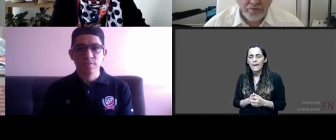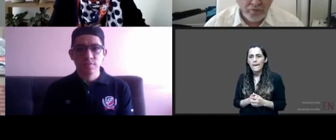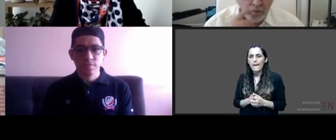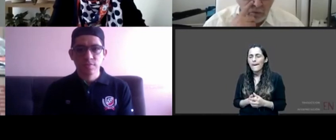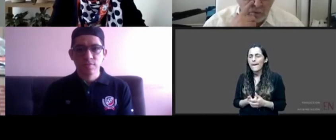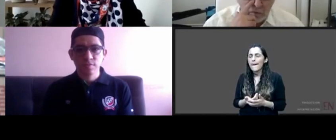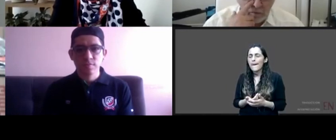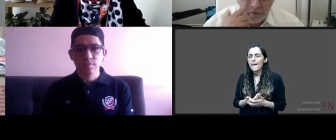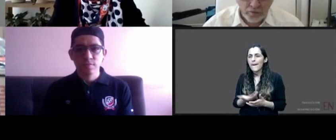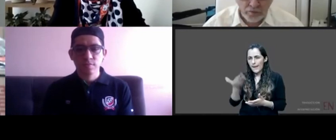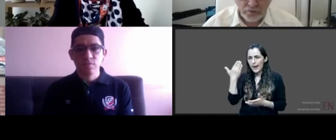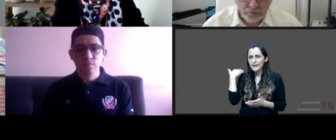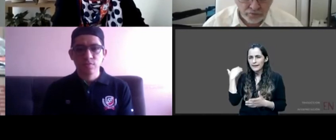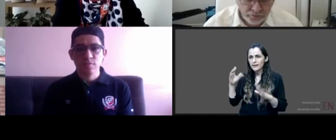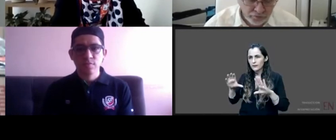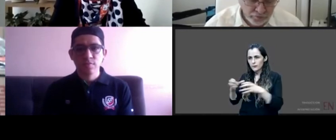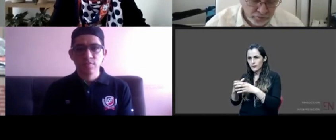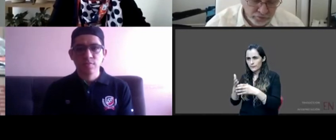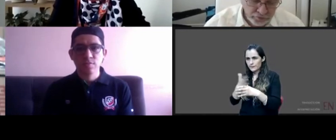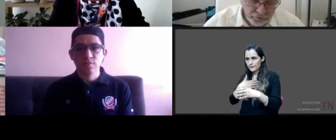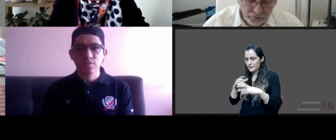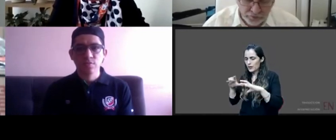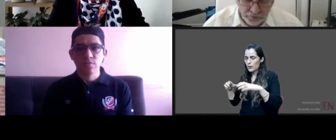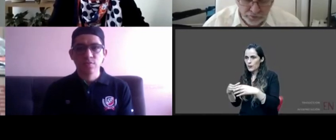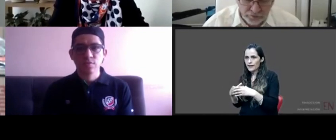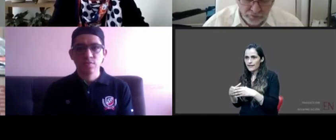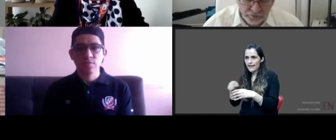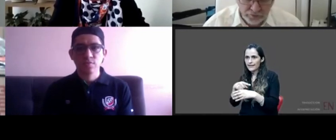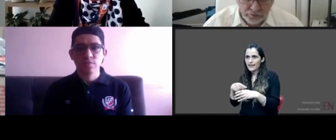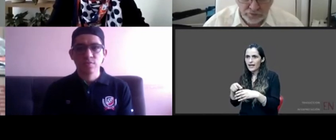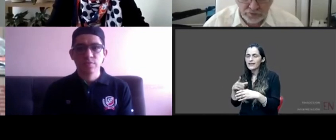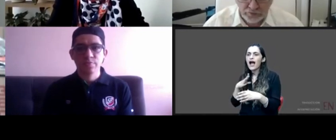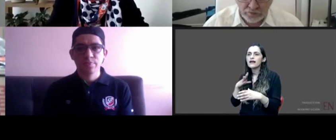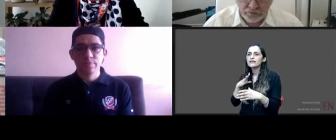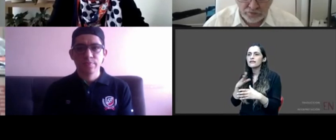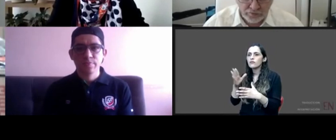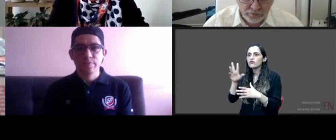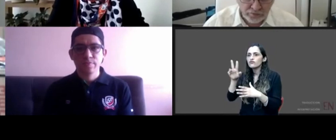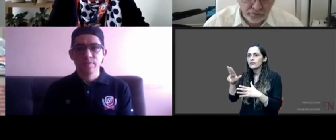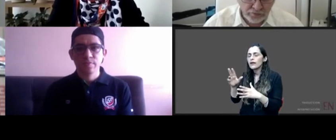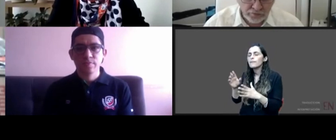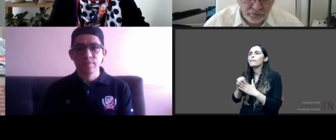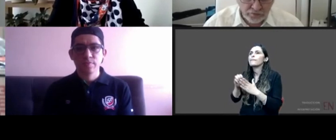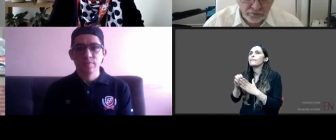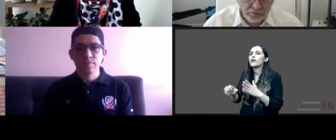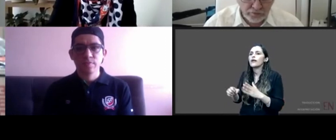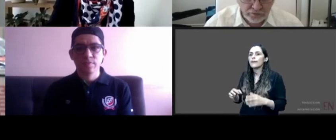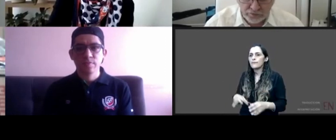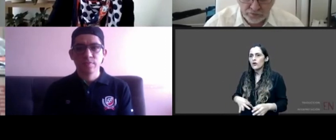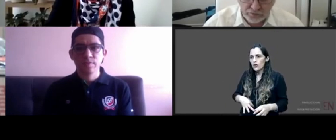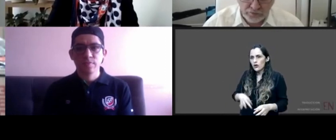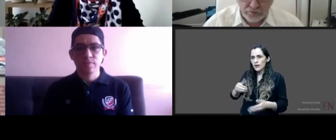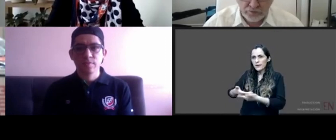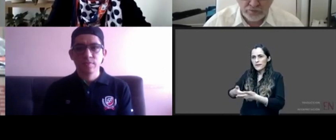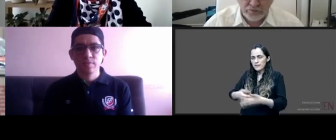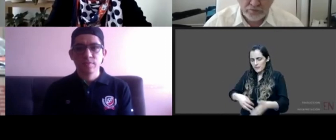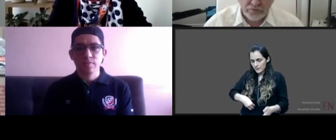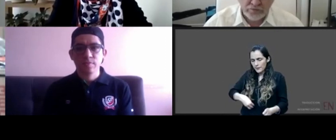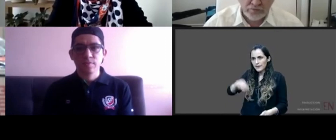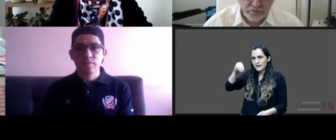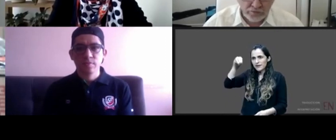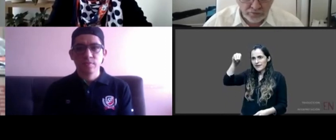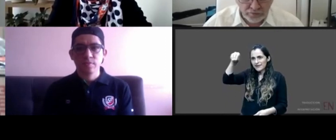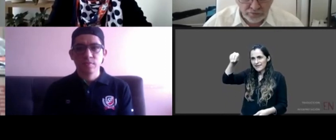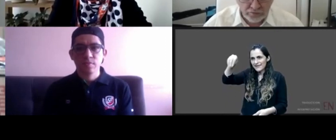antes en nuestras comunidades era hacer un ritual cuando enterrábamos el ombligo. Y ahora pues